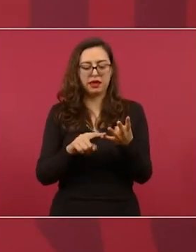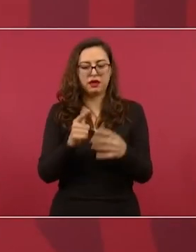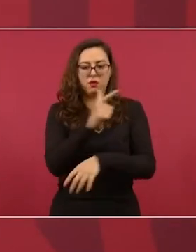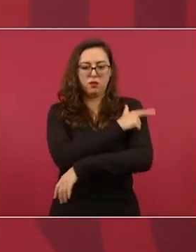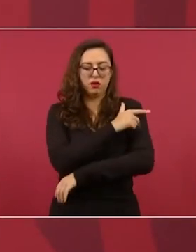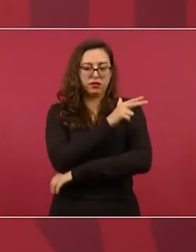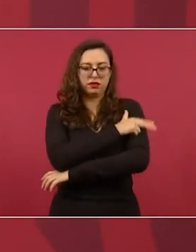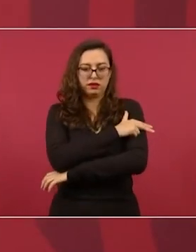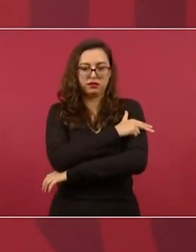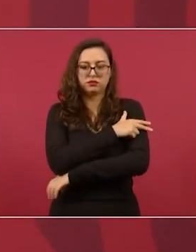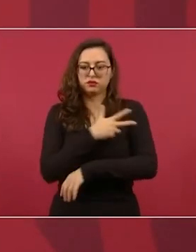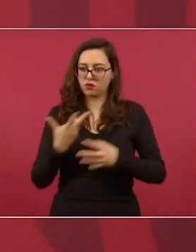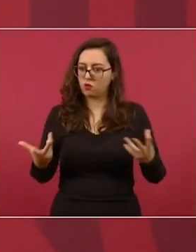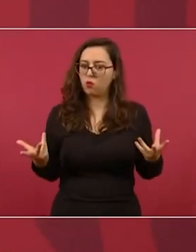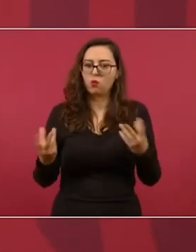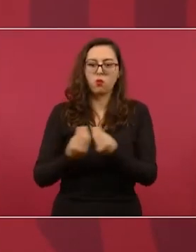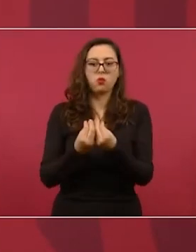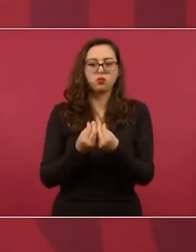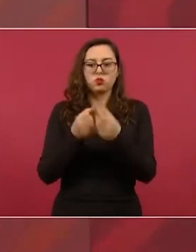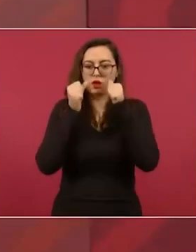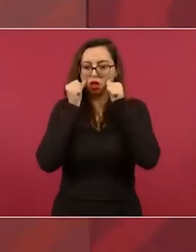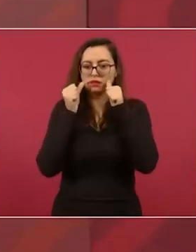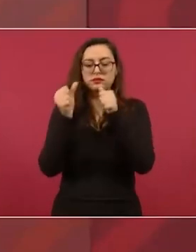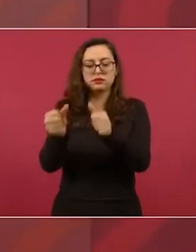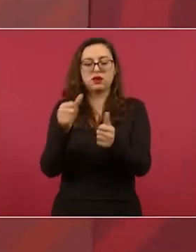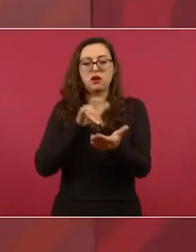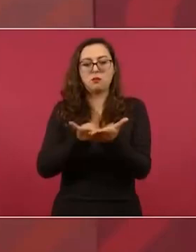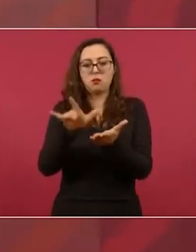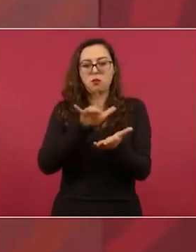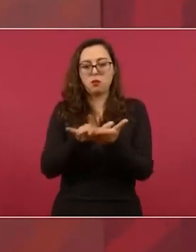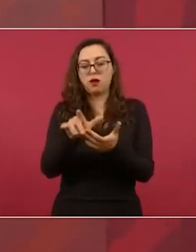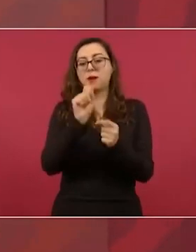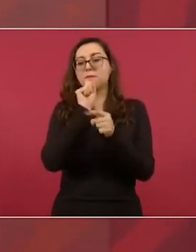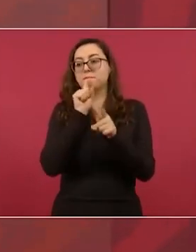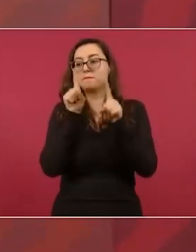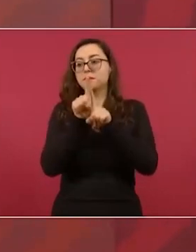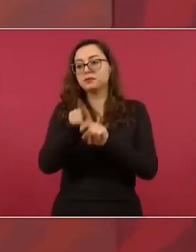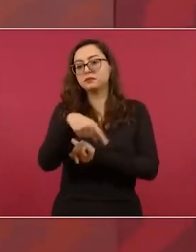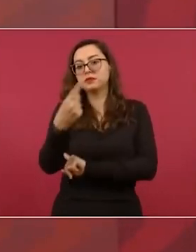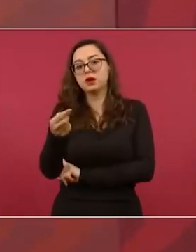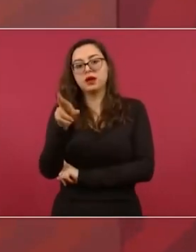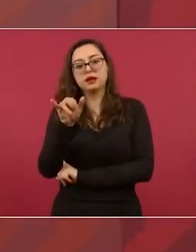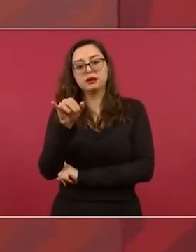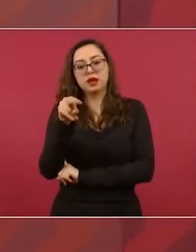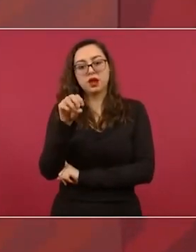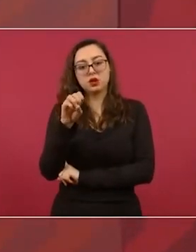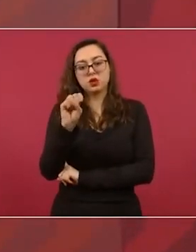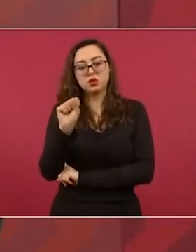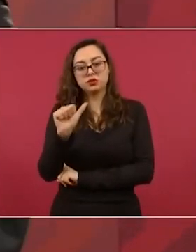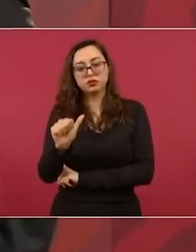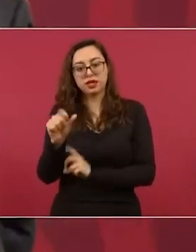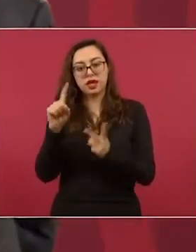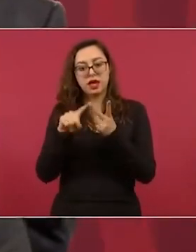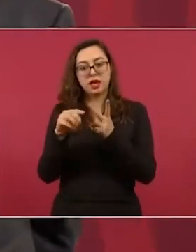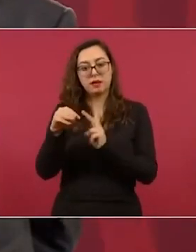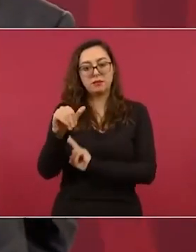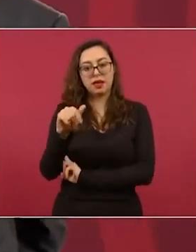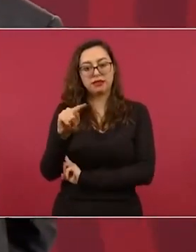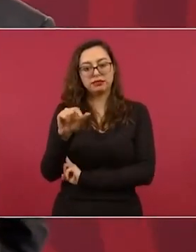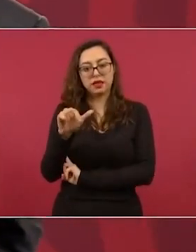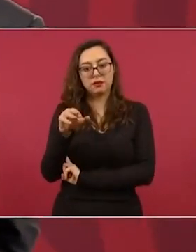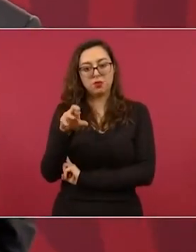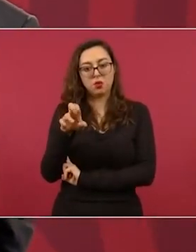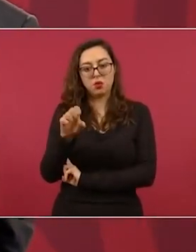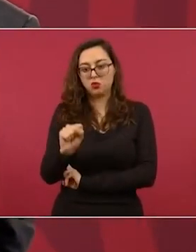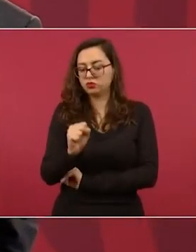Nacional. Y lo mismo en el caso de Reynosa y Matamoros, se van a rehabilitar